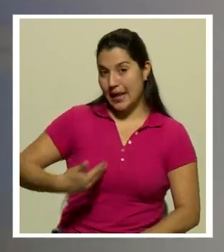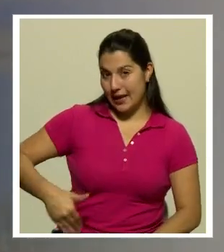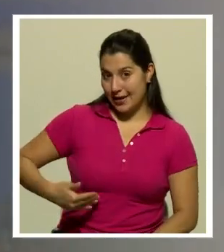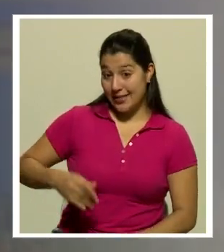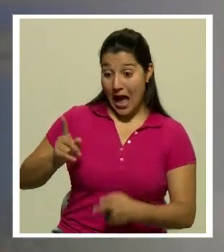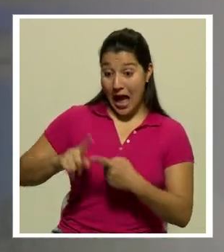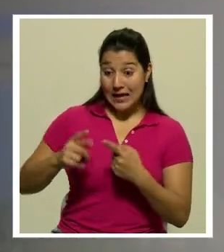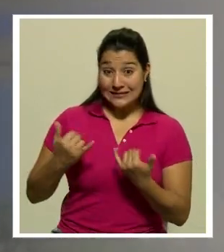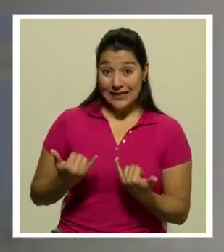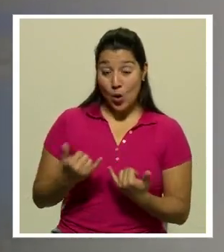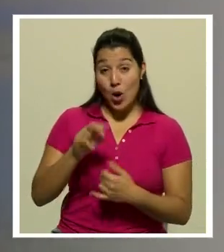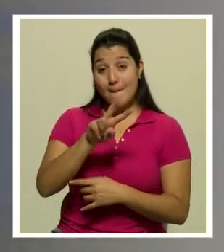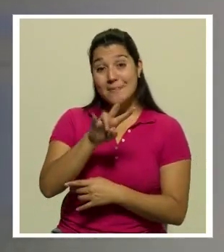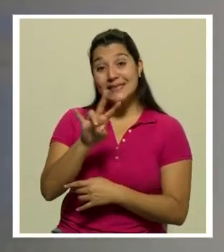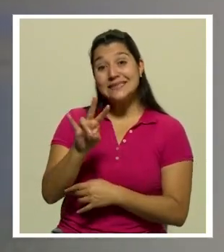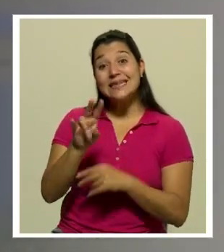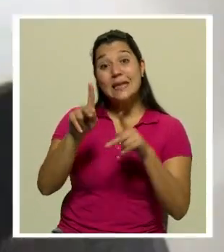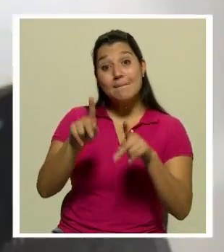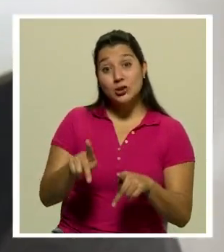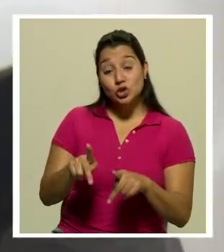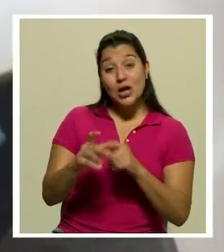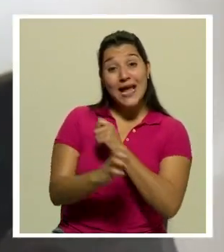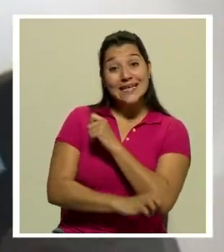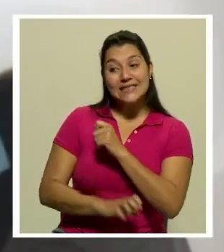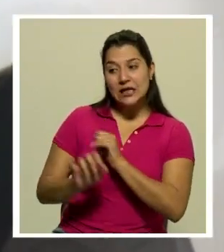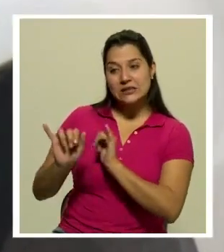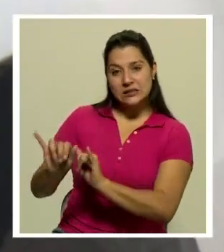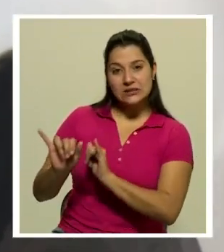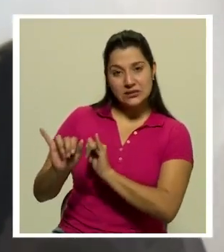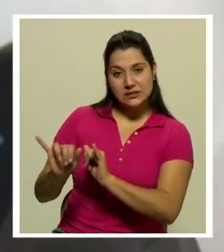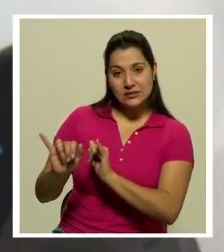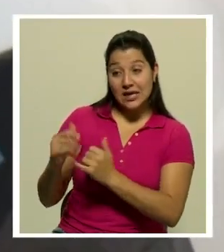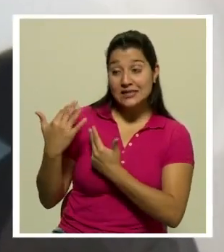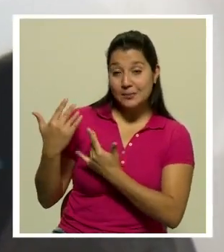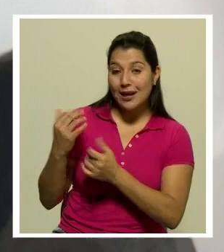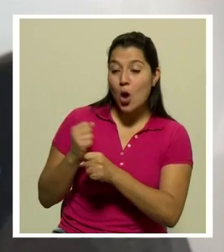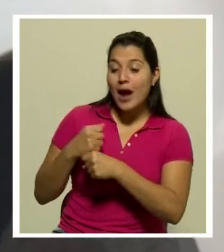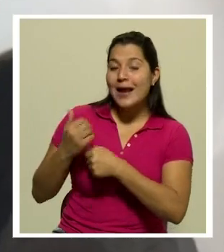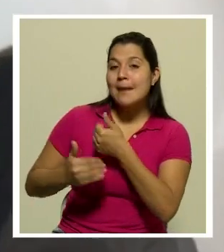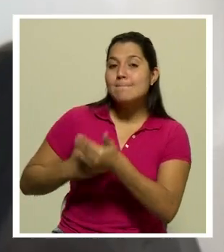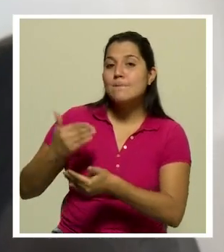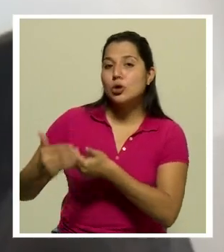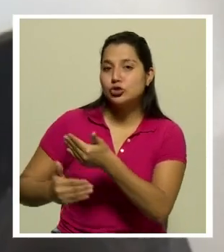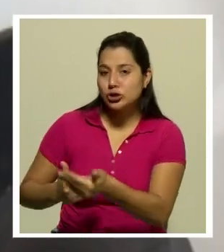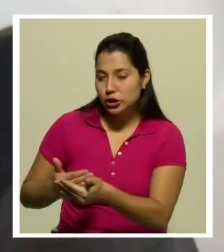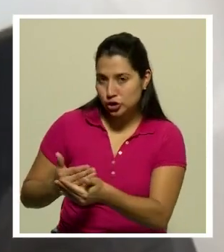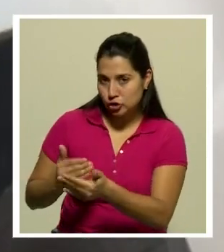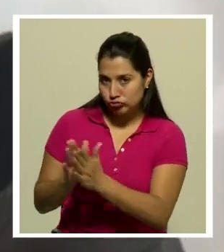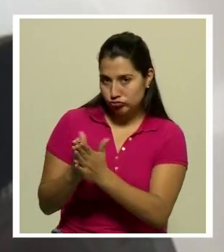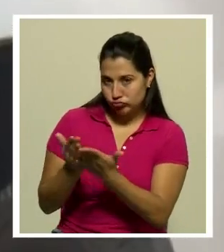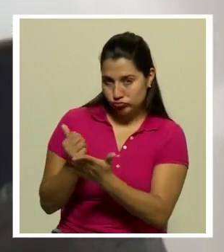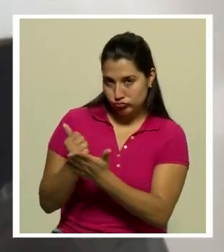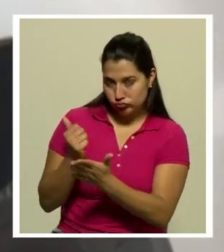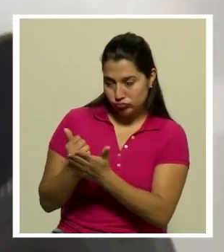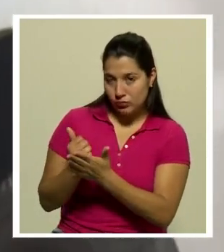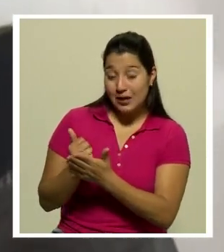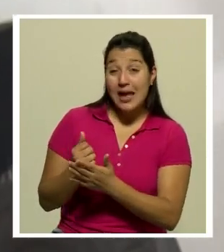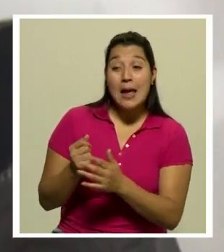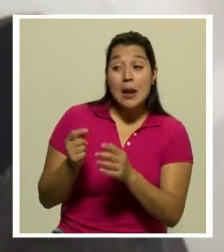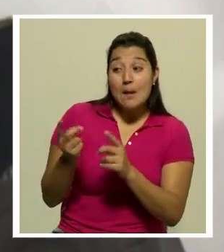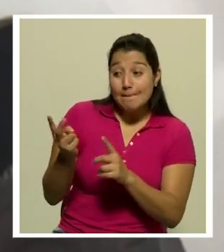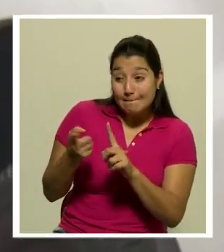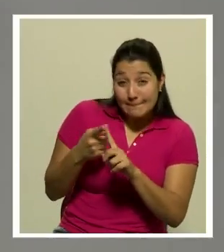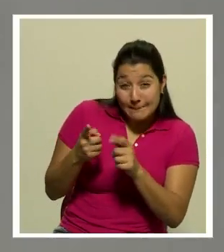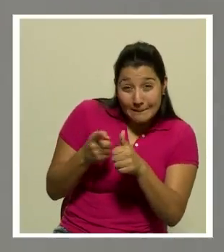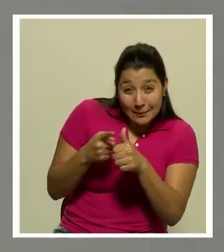hay 27 personas aprehendidas allí esperando por el proceso migratorio. Los primeros 2 migrantes aprehendidos que dieron positivos